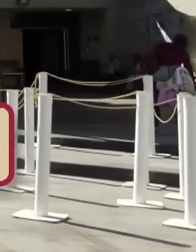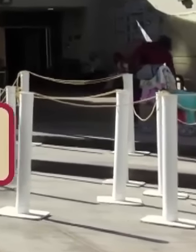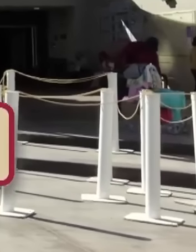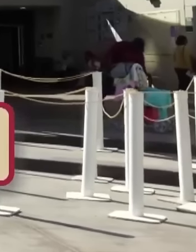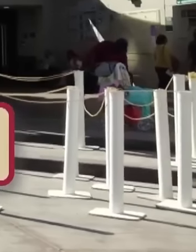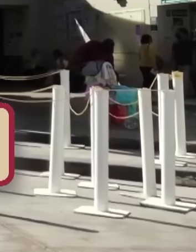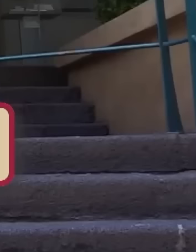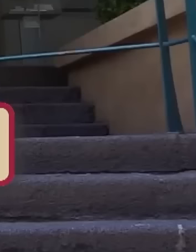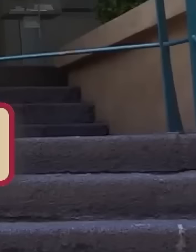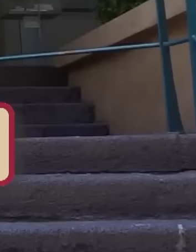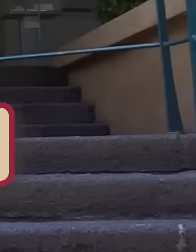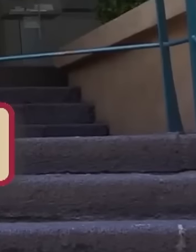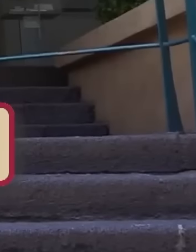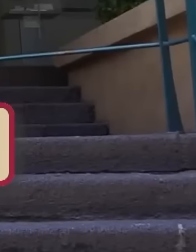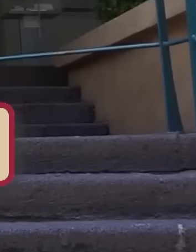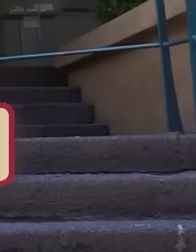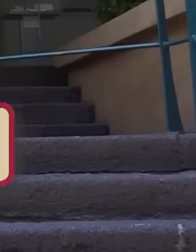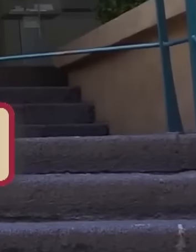al